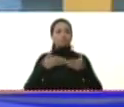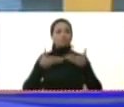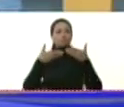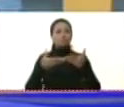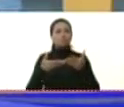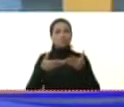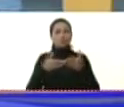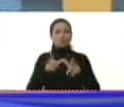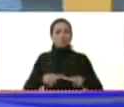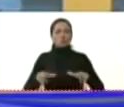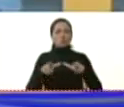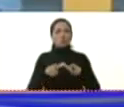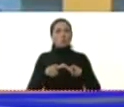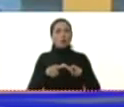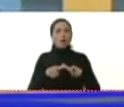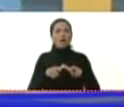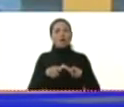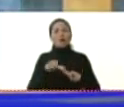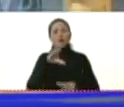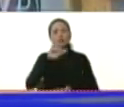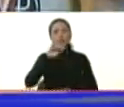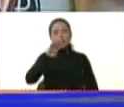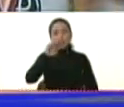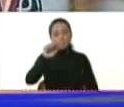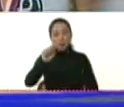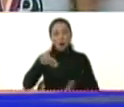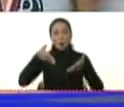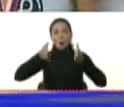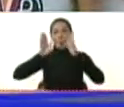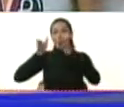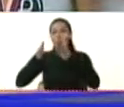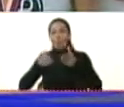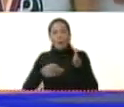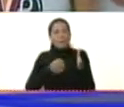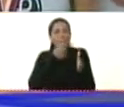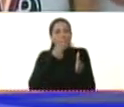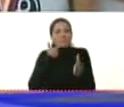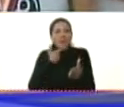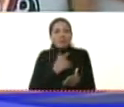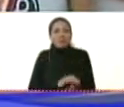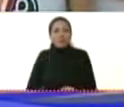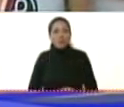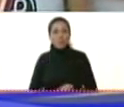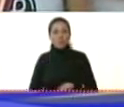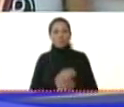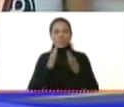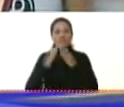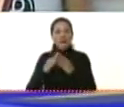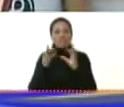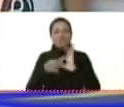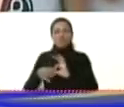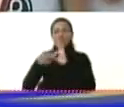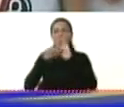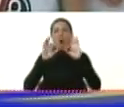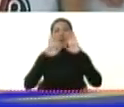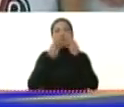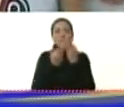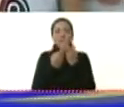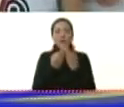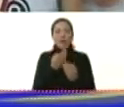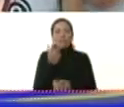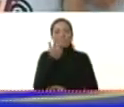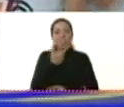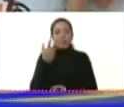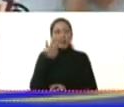en el urbanismo La Ceiba unos apartamentos bellísimos, viviendas unifamiliares de